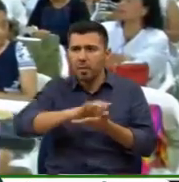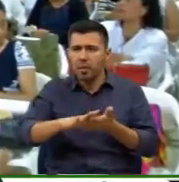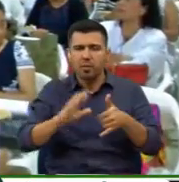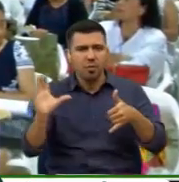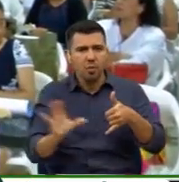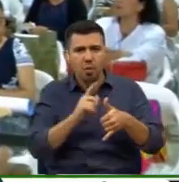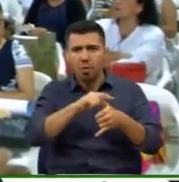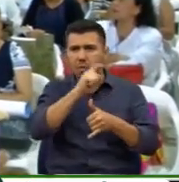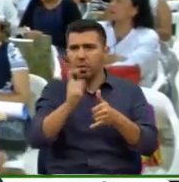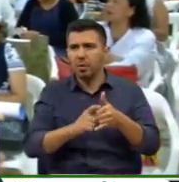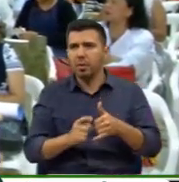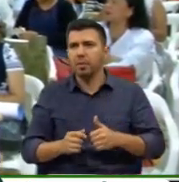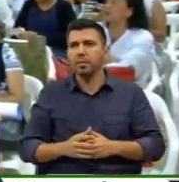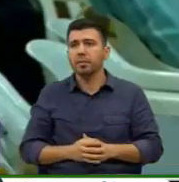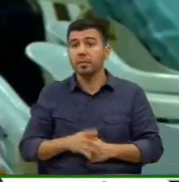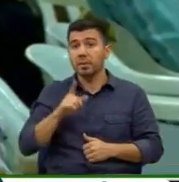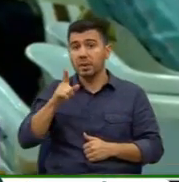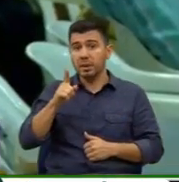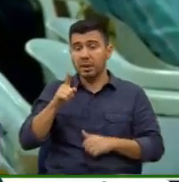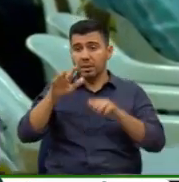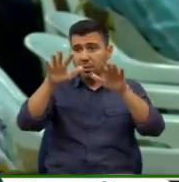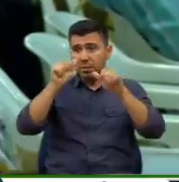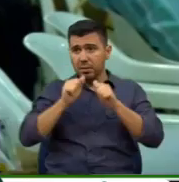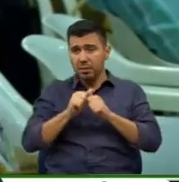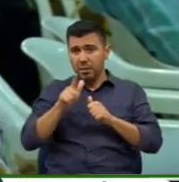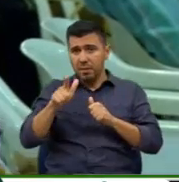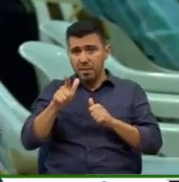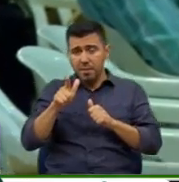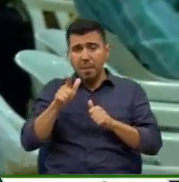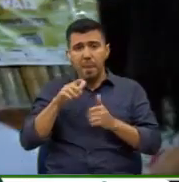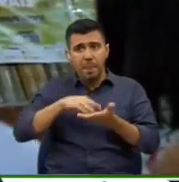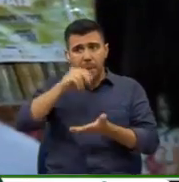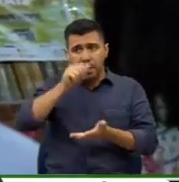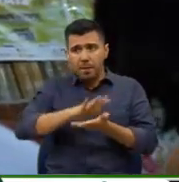Medio. La cumbre de paz del Magdalena Medio se llevará a cabo durante 2 días en Barranca Bermeja.